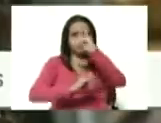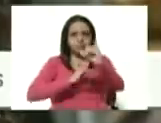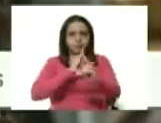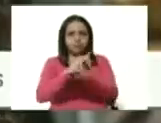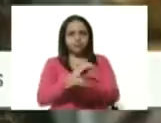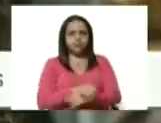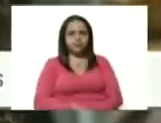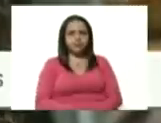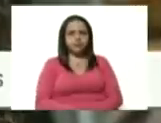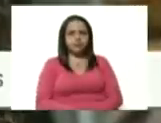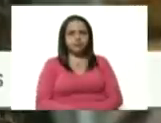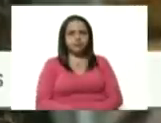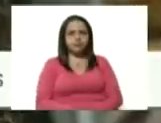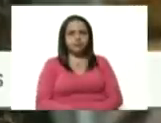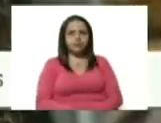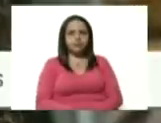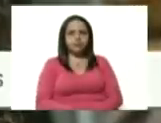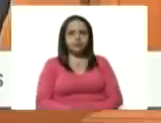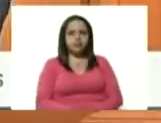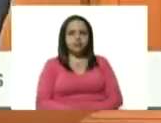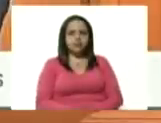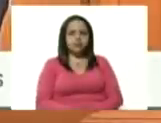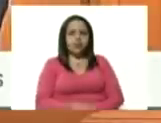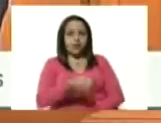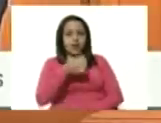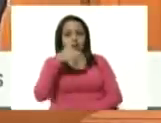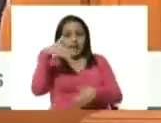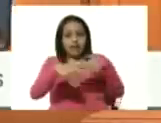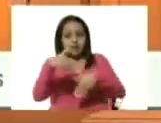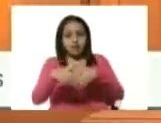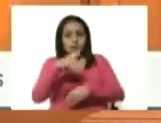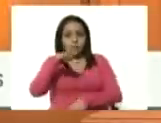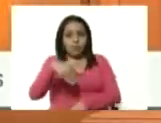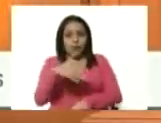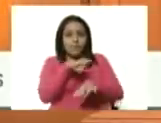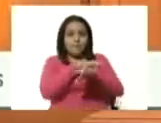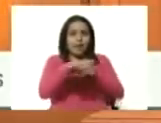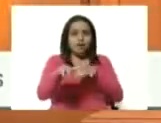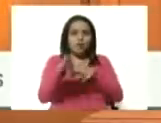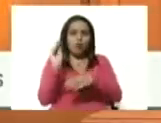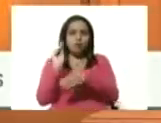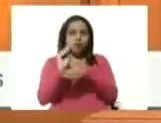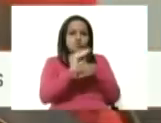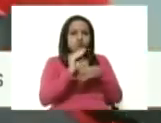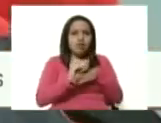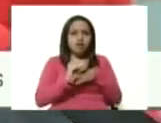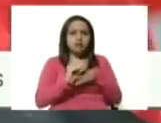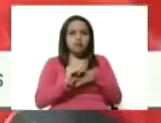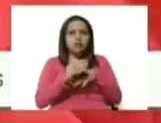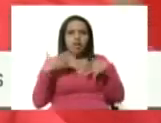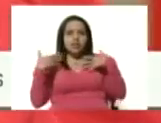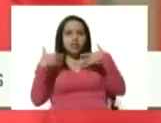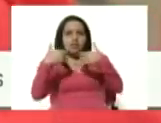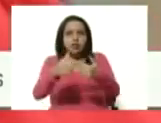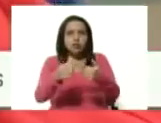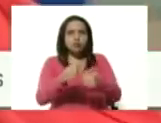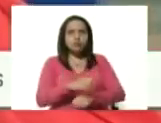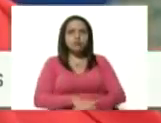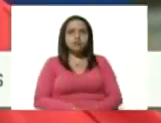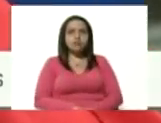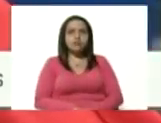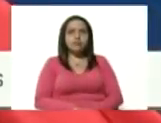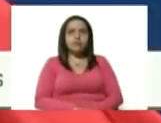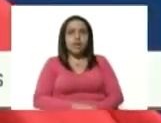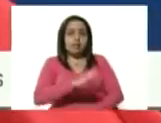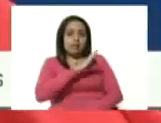internacionales, para que las elecciones cuenten con la mayor protección de bioseguridad, y